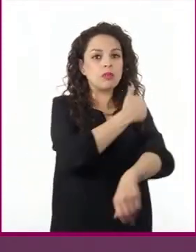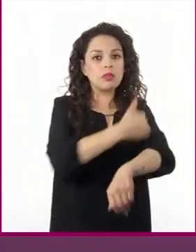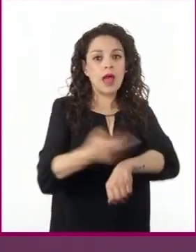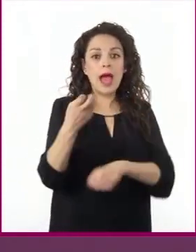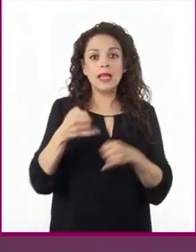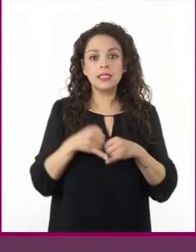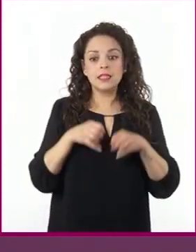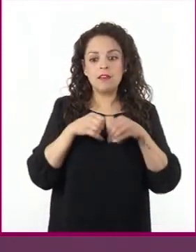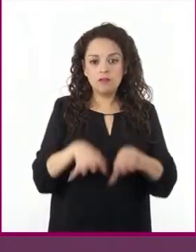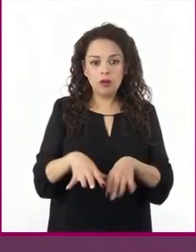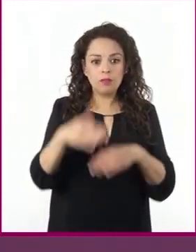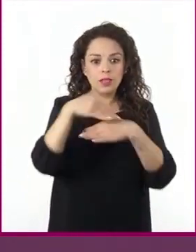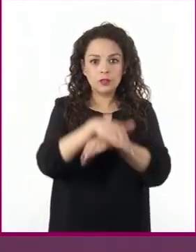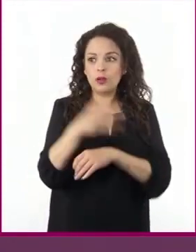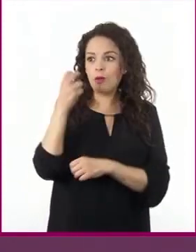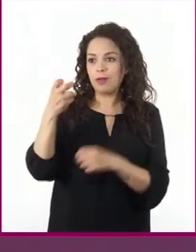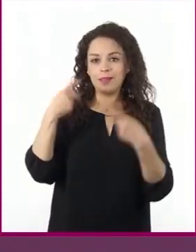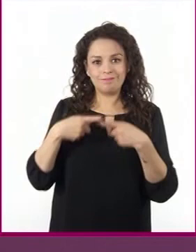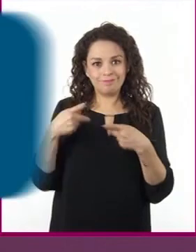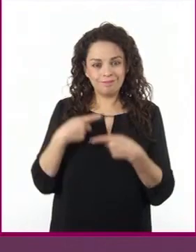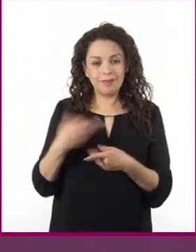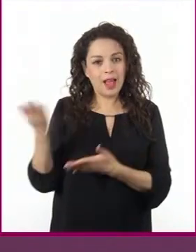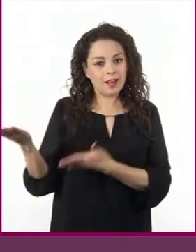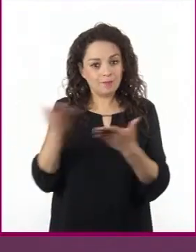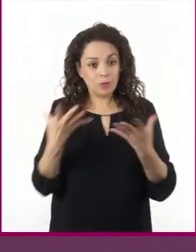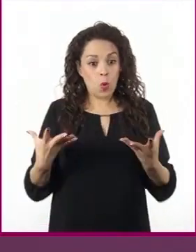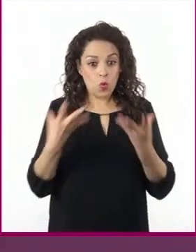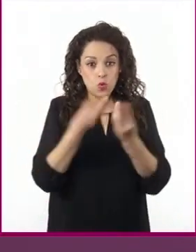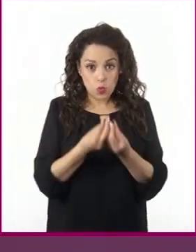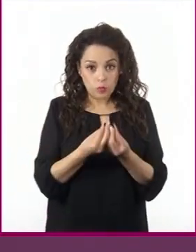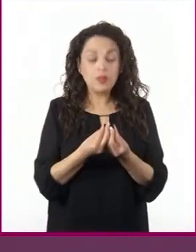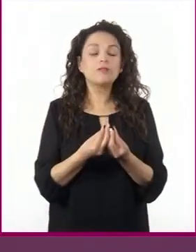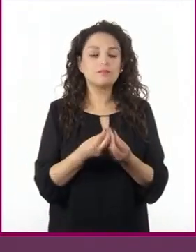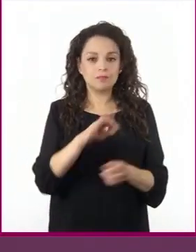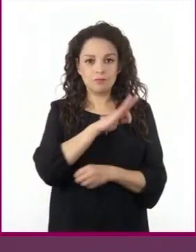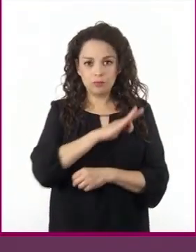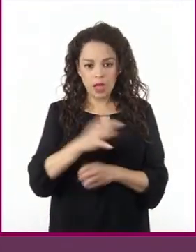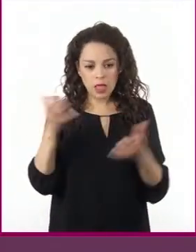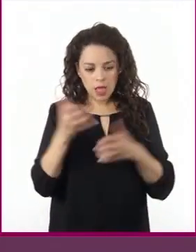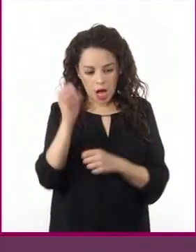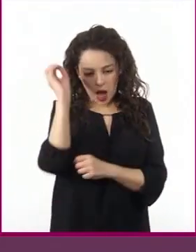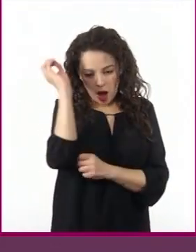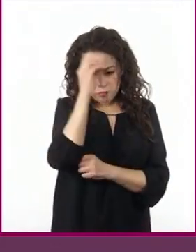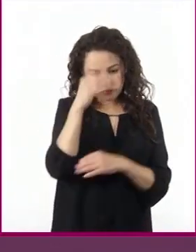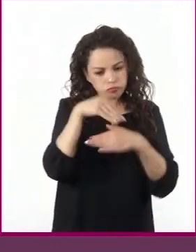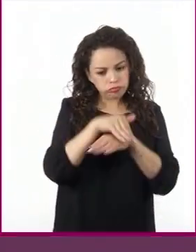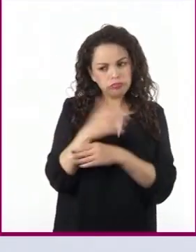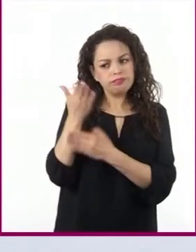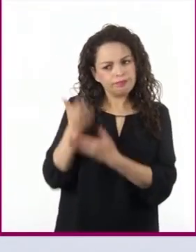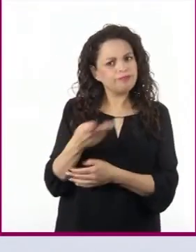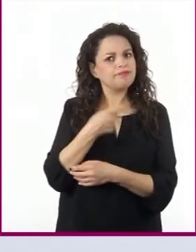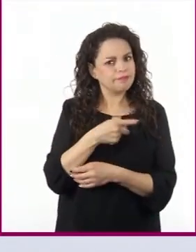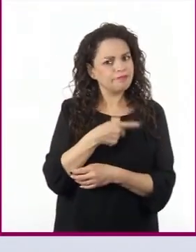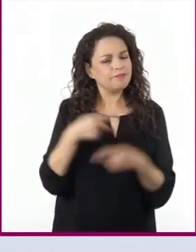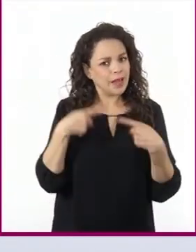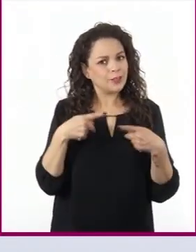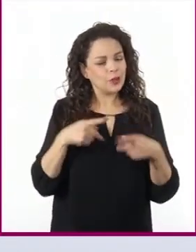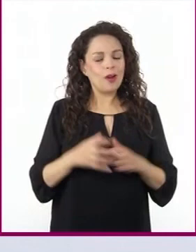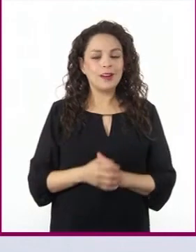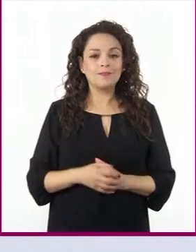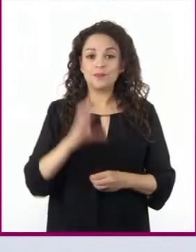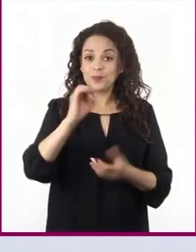que conozcan del personaje e invítenlos a que juntos con ustedes emitan un juicio sobre el mismo. Gracias